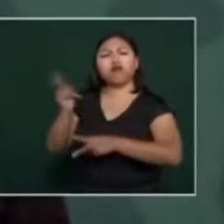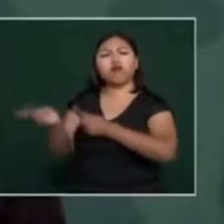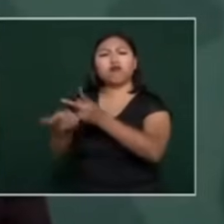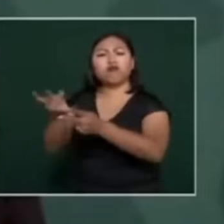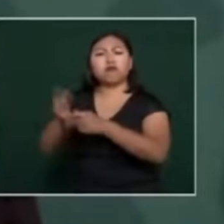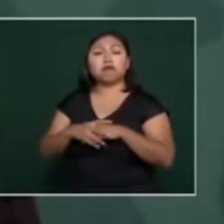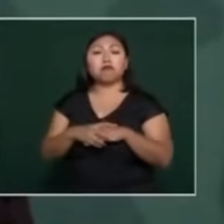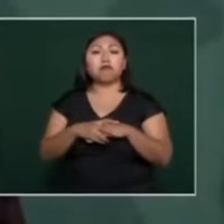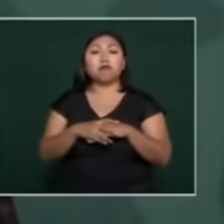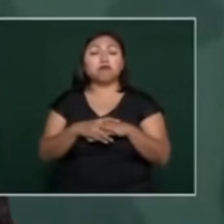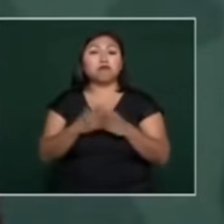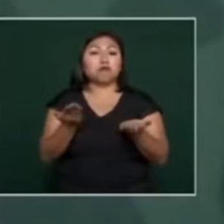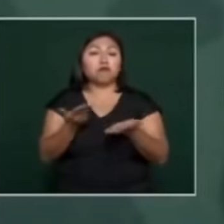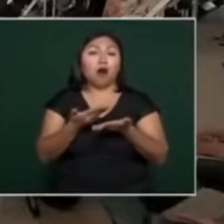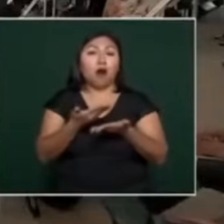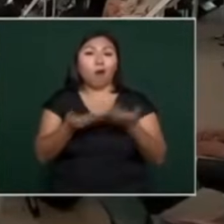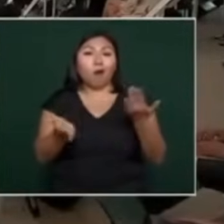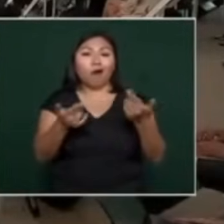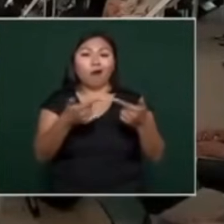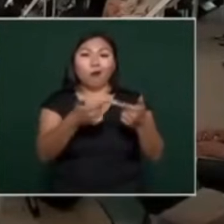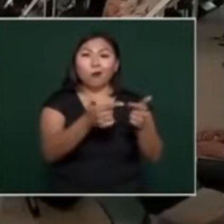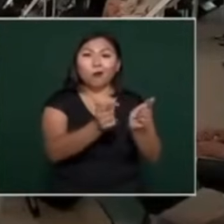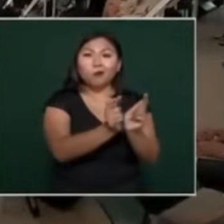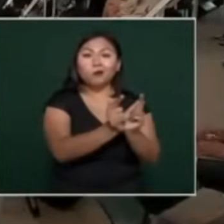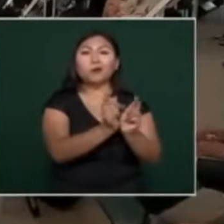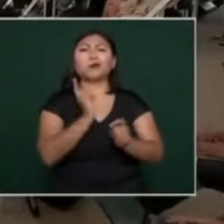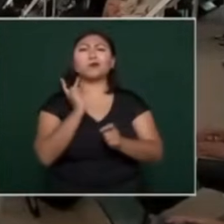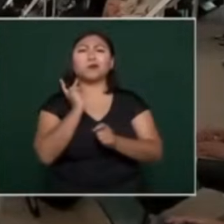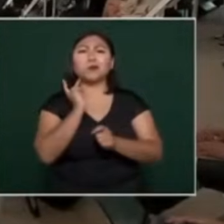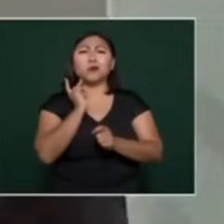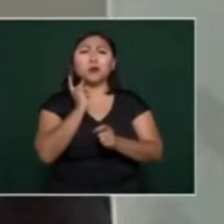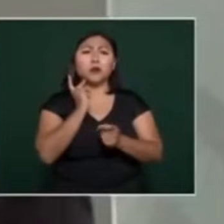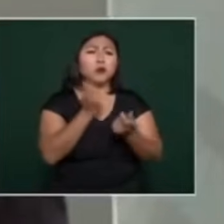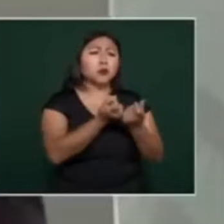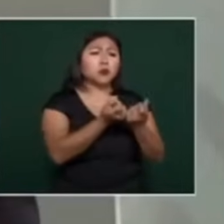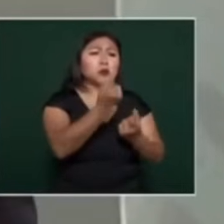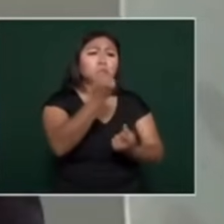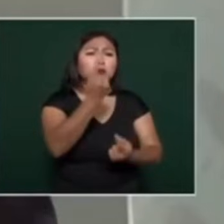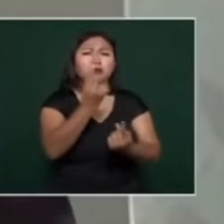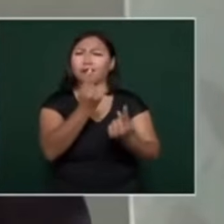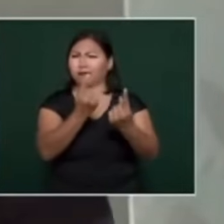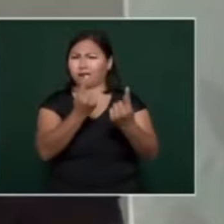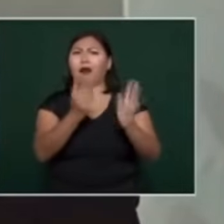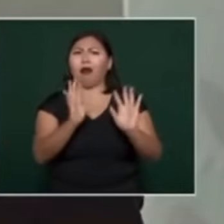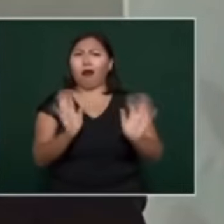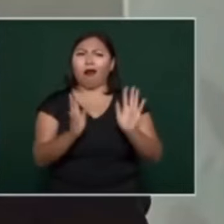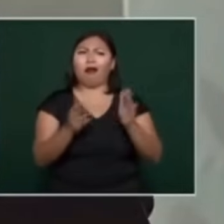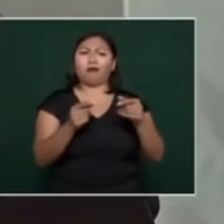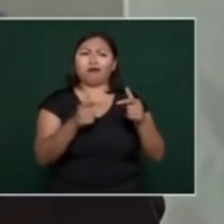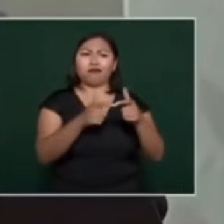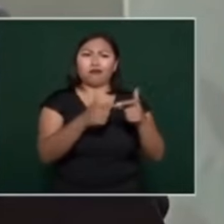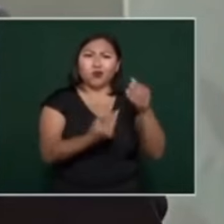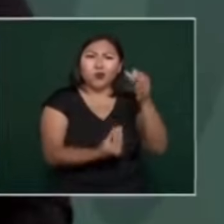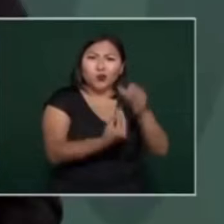puedan salir. Hay que recordar que el presidente le mandó un duro mensaje a